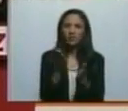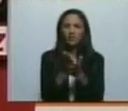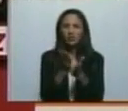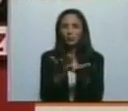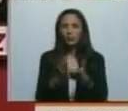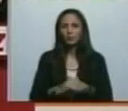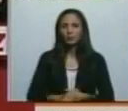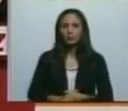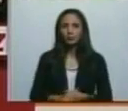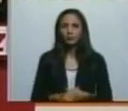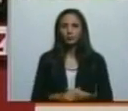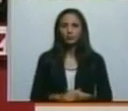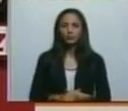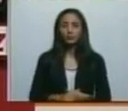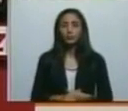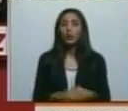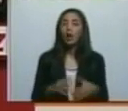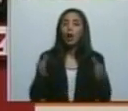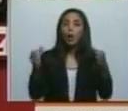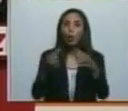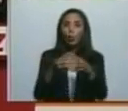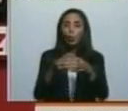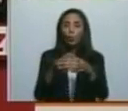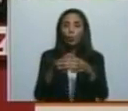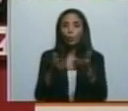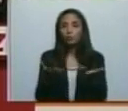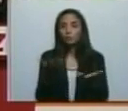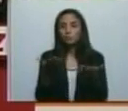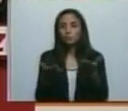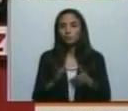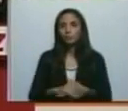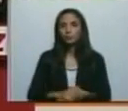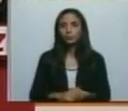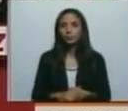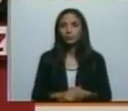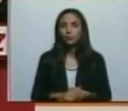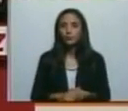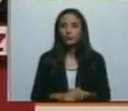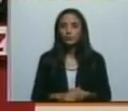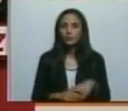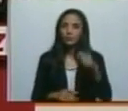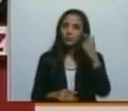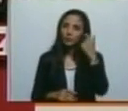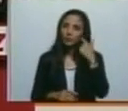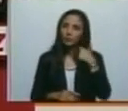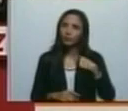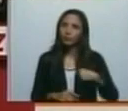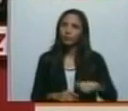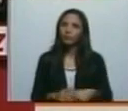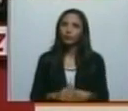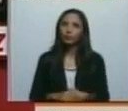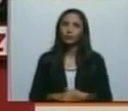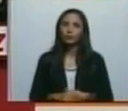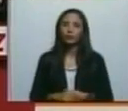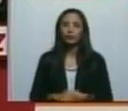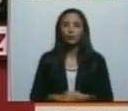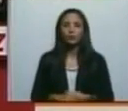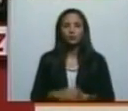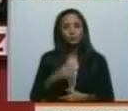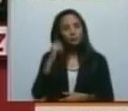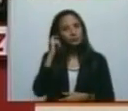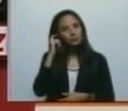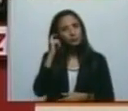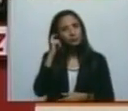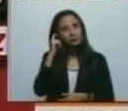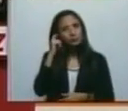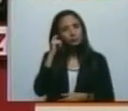Los colectivos no estaban allí. Hecker, porque Hecker fue llamado por el mismo Díaz Pimentel. Parece que es hasta primo de él. Y